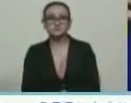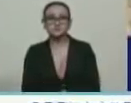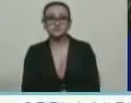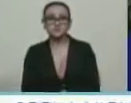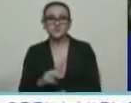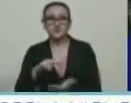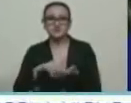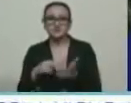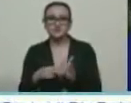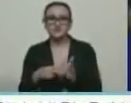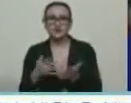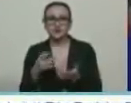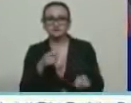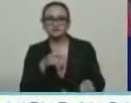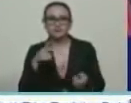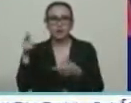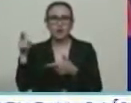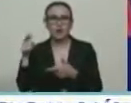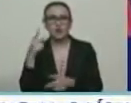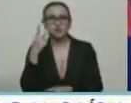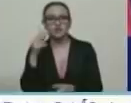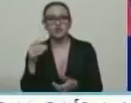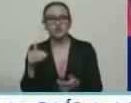hace exportación de